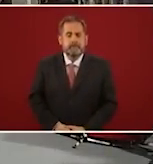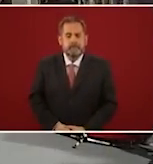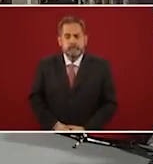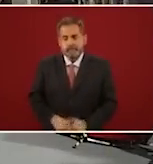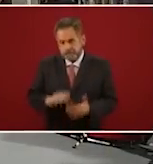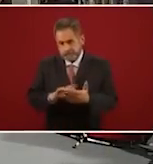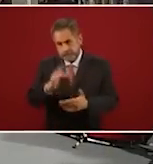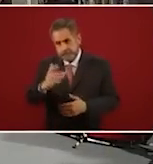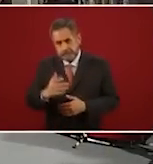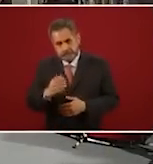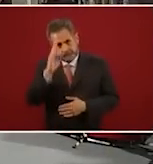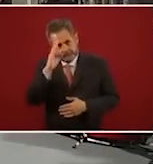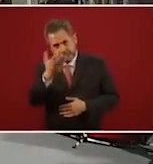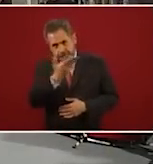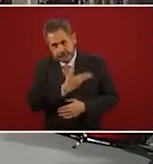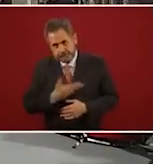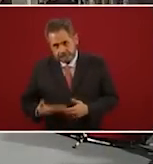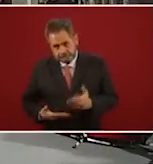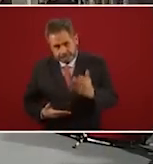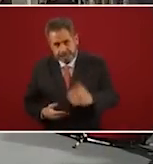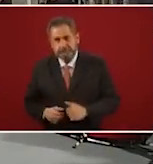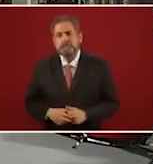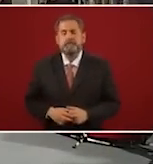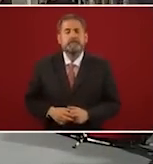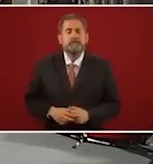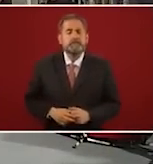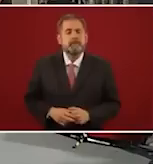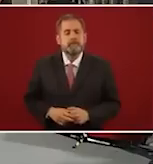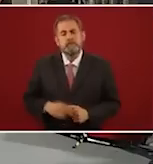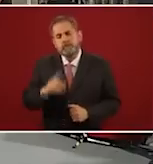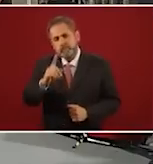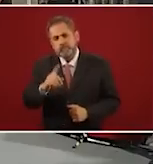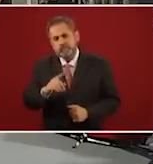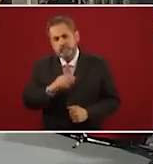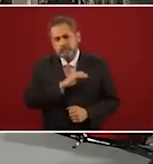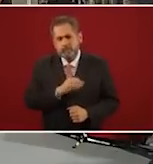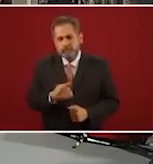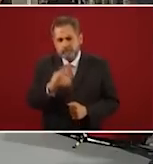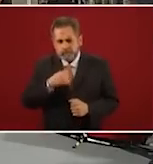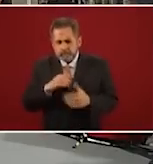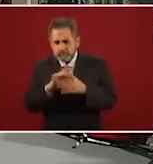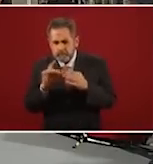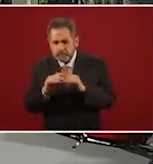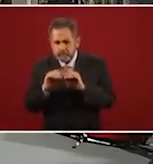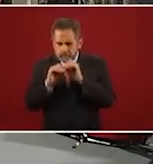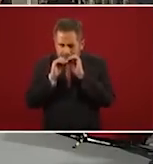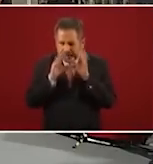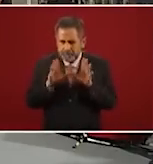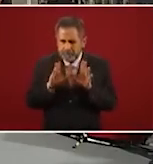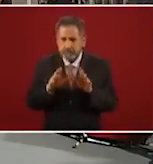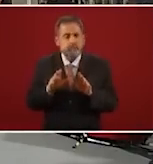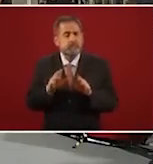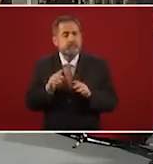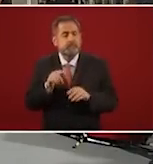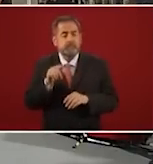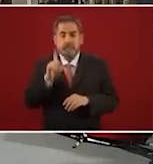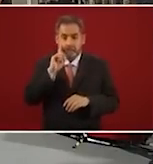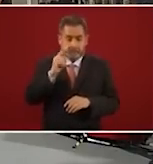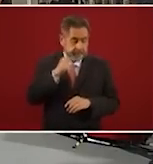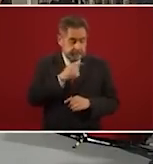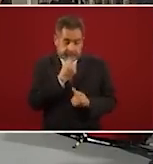Gracias, señor presidente. Hay algo que quisiera que me detallaran un poco más. Los niños finalmente sí